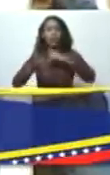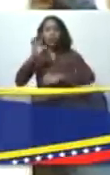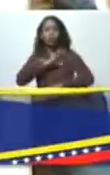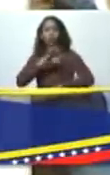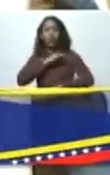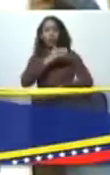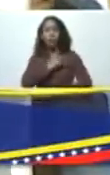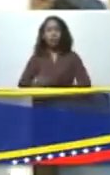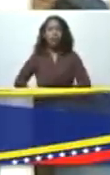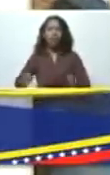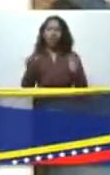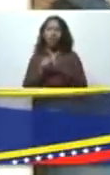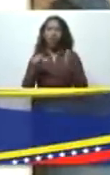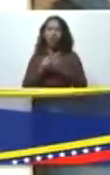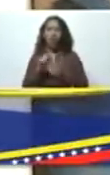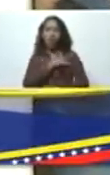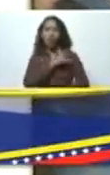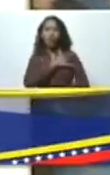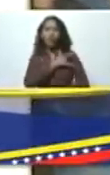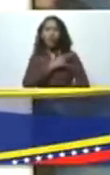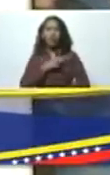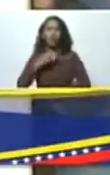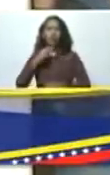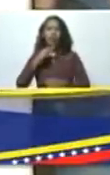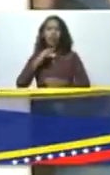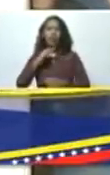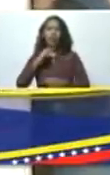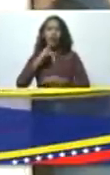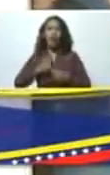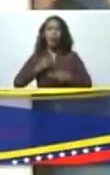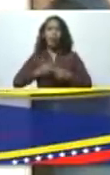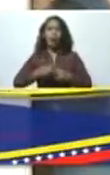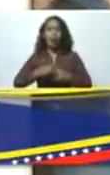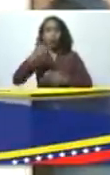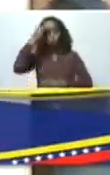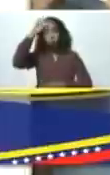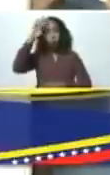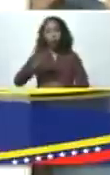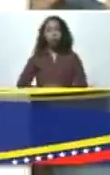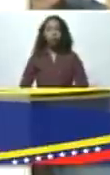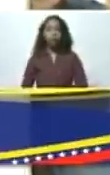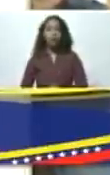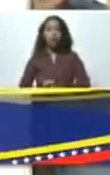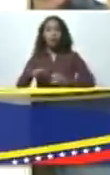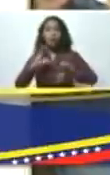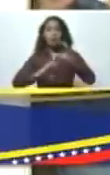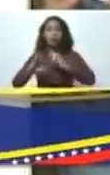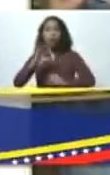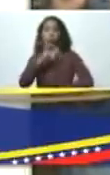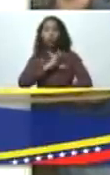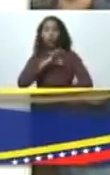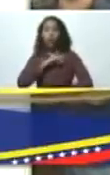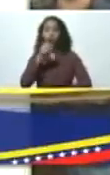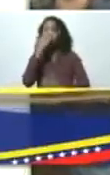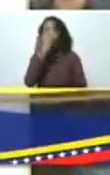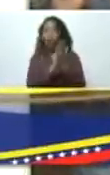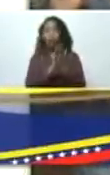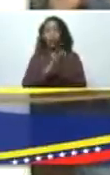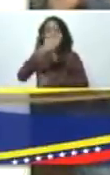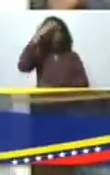presidente. ¿Dónde? En la Universidad de La Habana, Cuba. Ciencias Sociales, ¿verdad? Sí. Qué bueno. ¿Tú eres el Frente